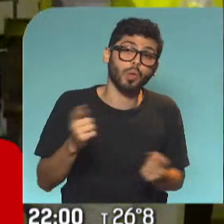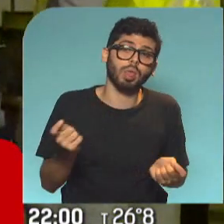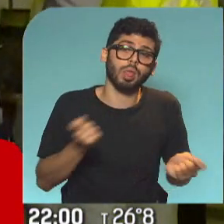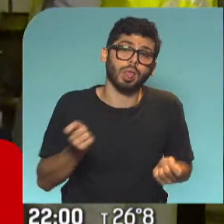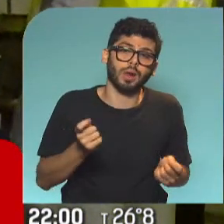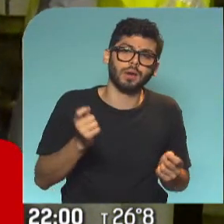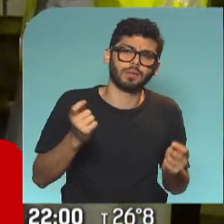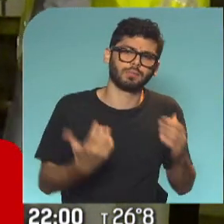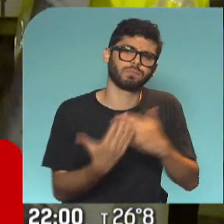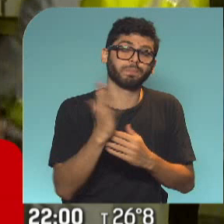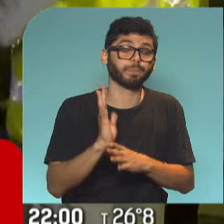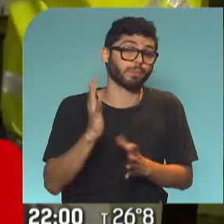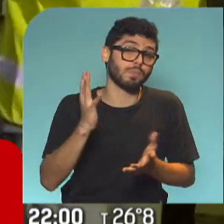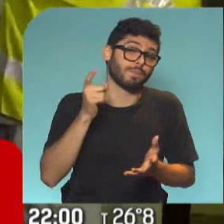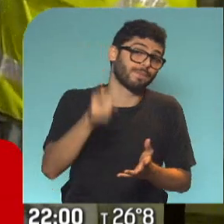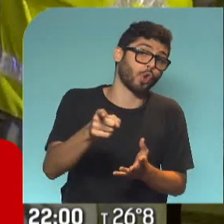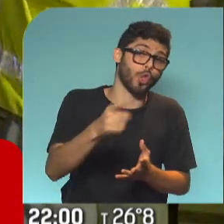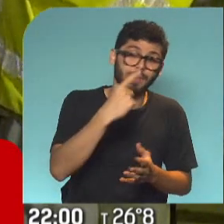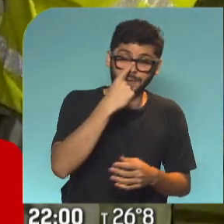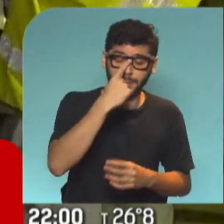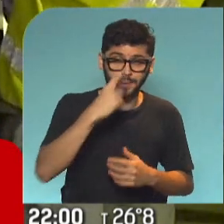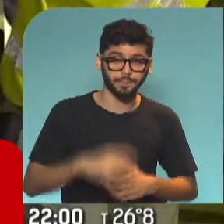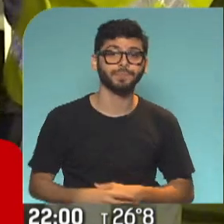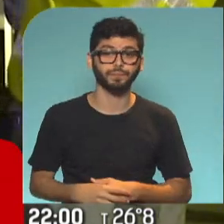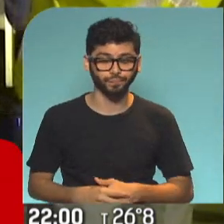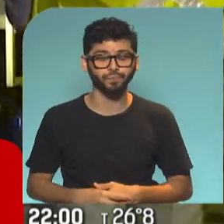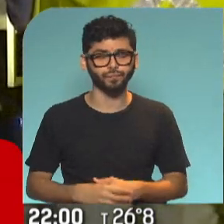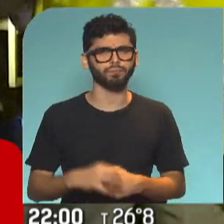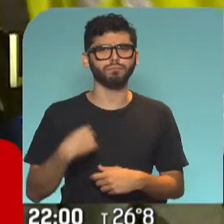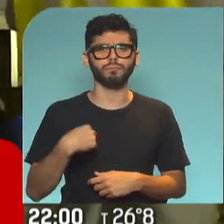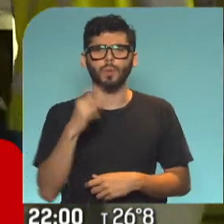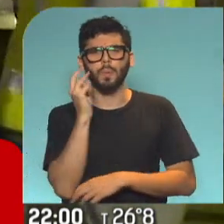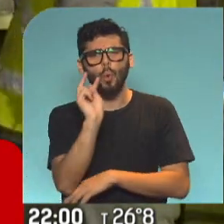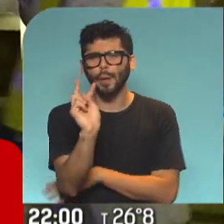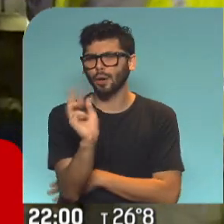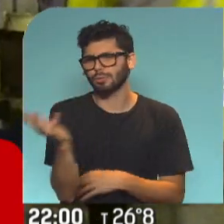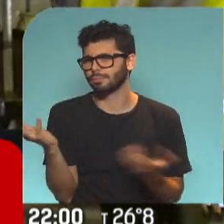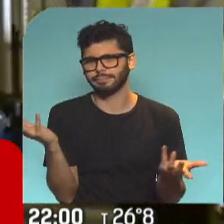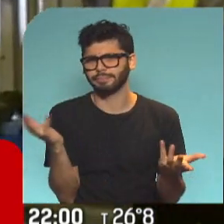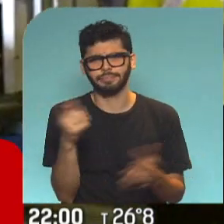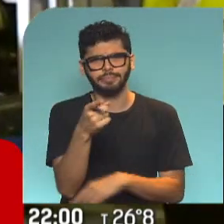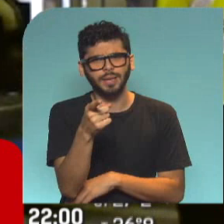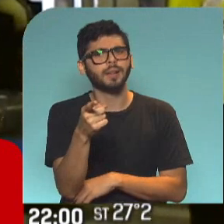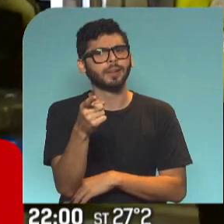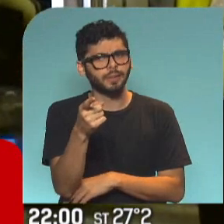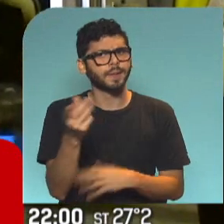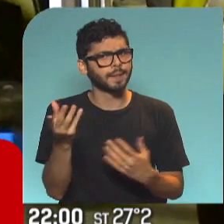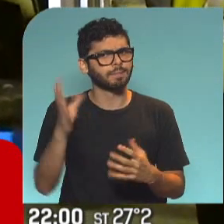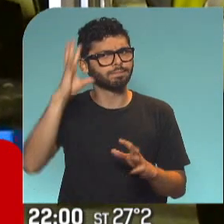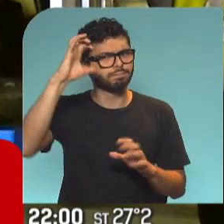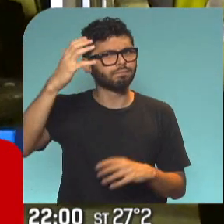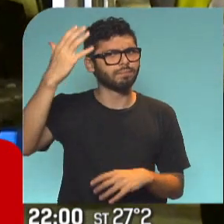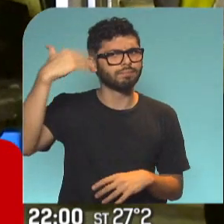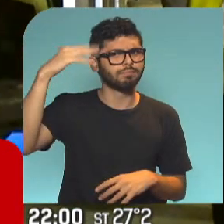sí. Con mala intención. Sí. Viendo la imagen esta, chicos, recordemos también cuando llegaron las